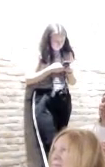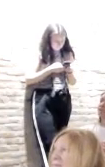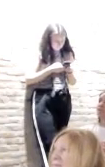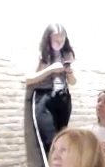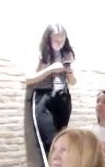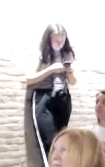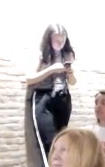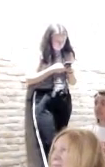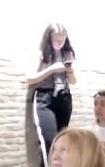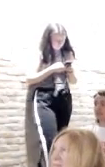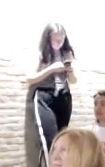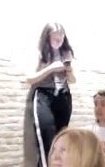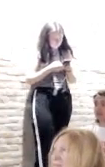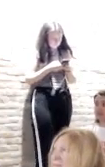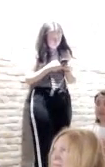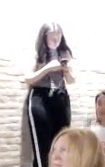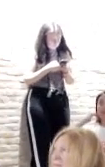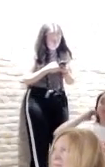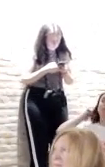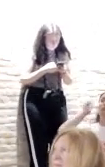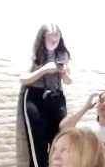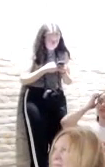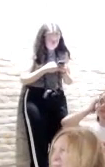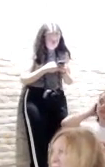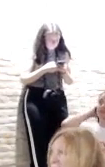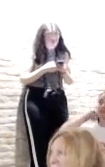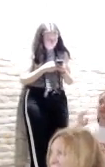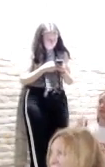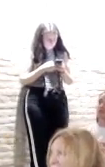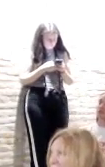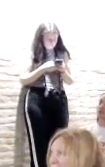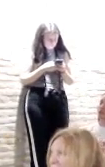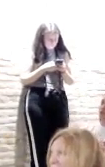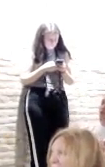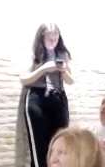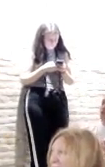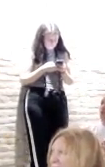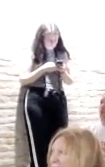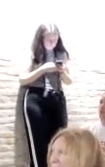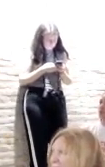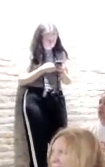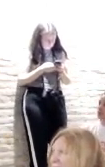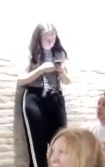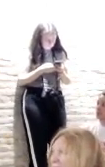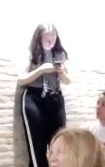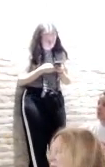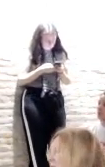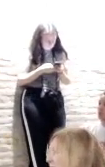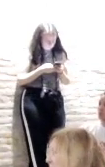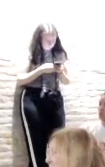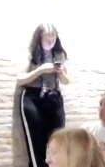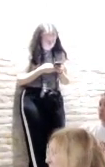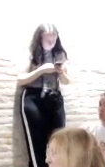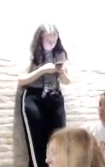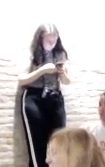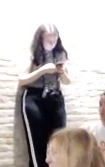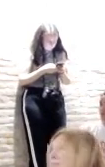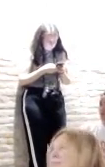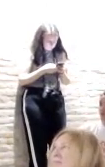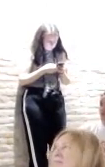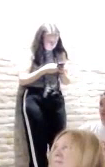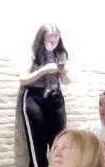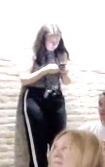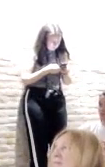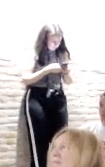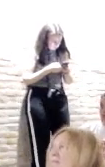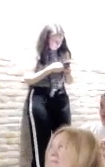que vos te puedas ir eso las mujeres con discapacidad no pueden acceder porque es inaccesible si vos cobras una pensión si vos cobras